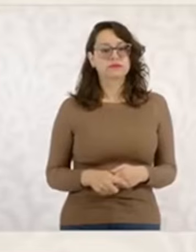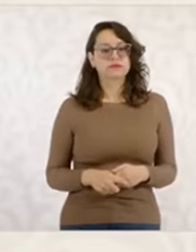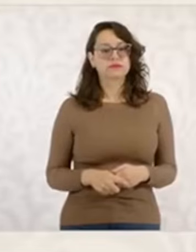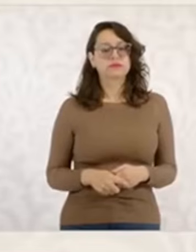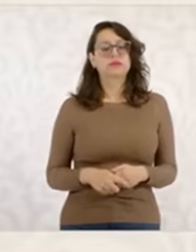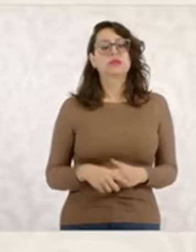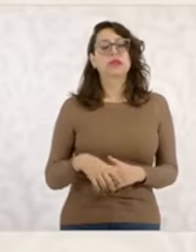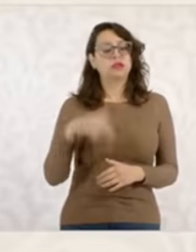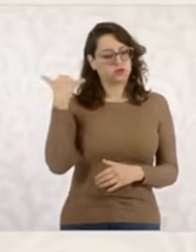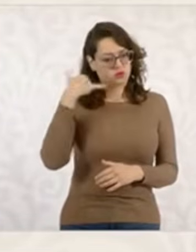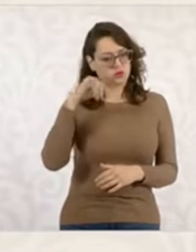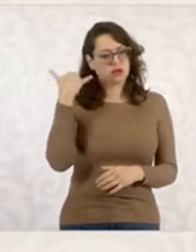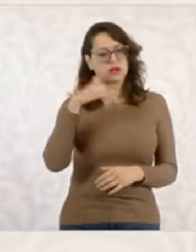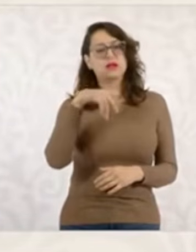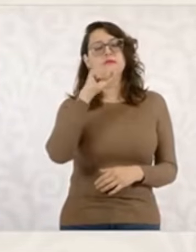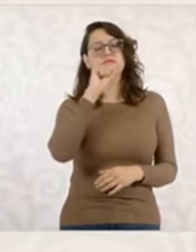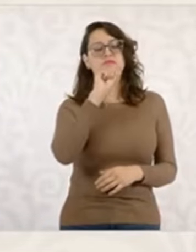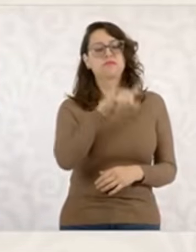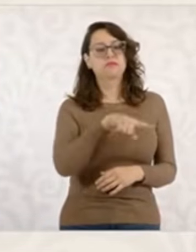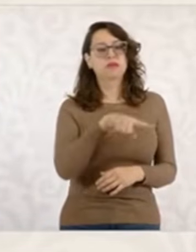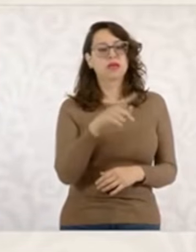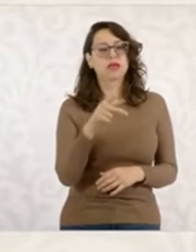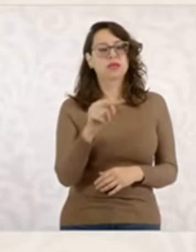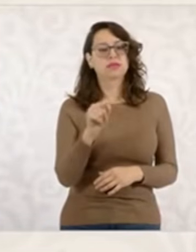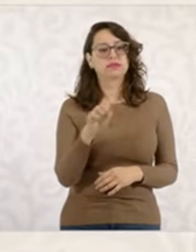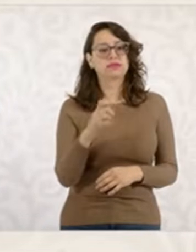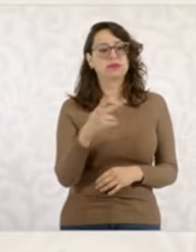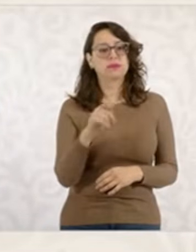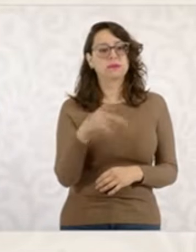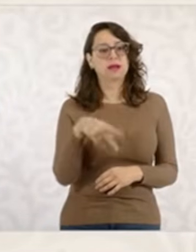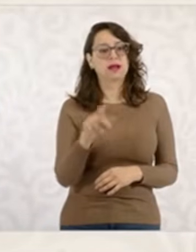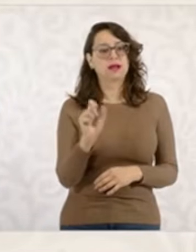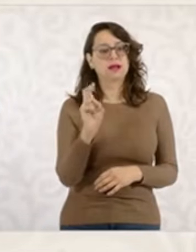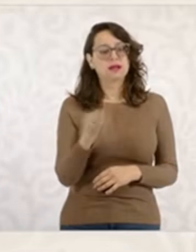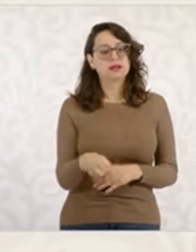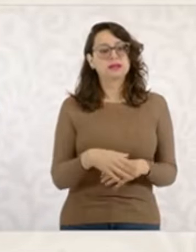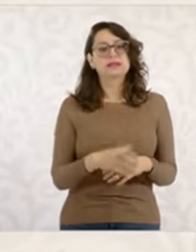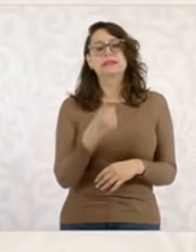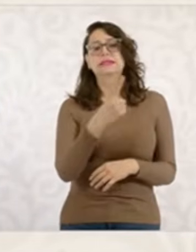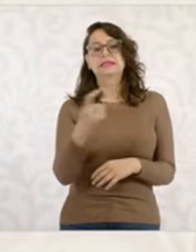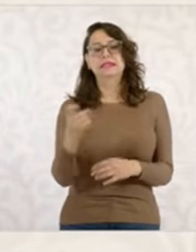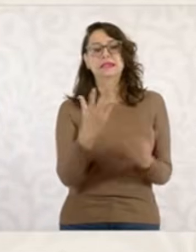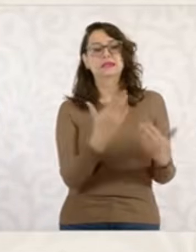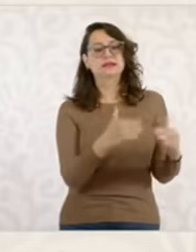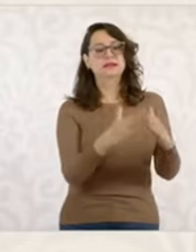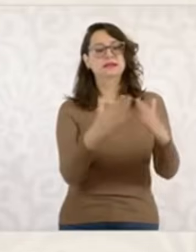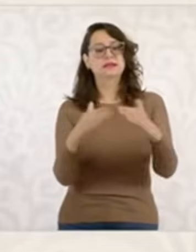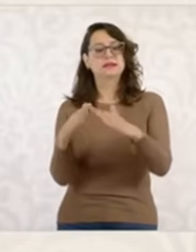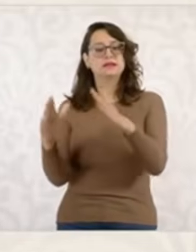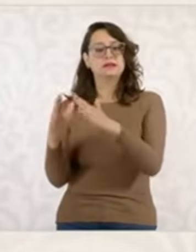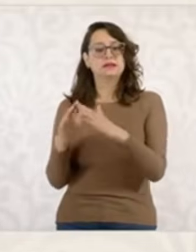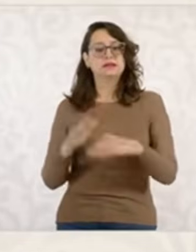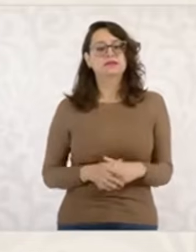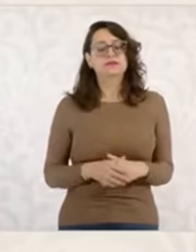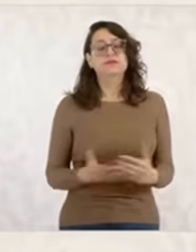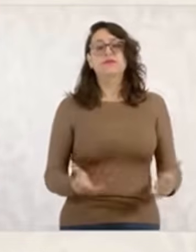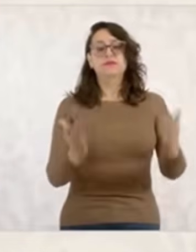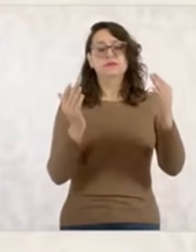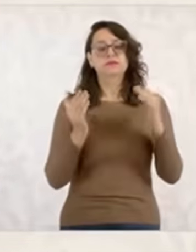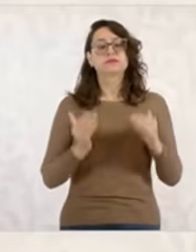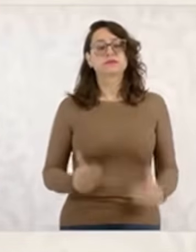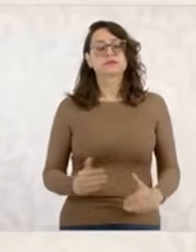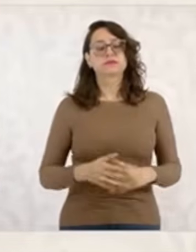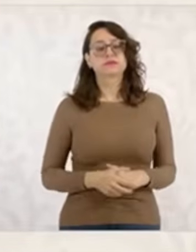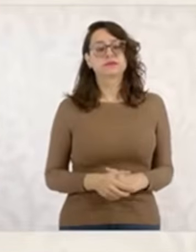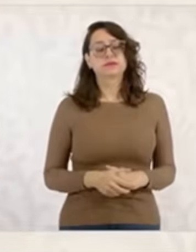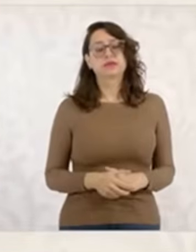Tepacán, también allá en Yucatán, 100 viviendas. La que sigue, por favor. Y esos son los